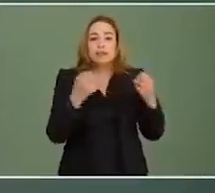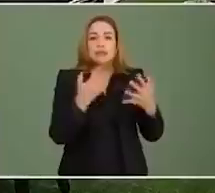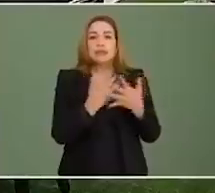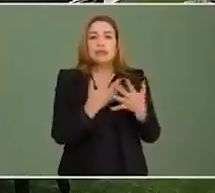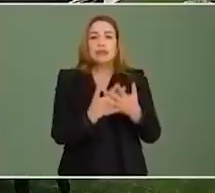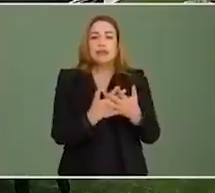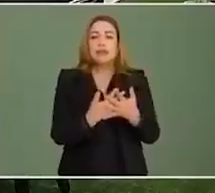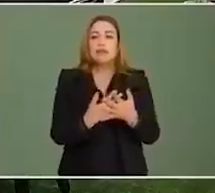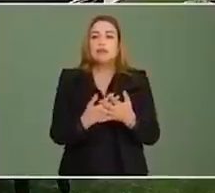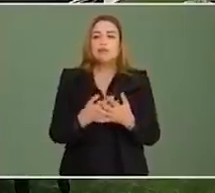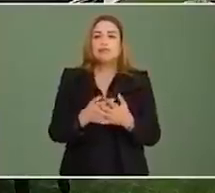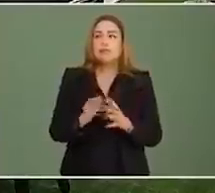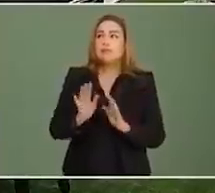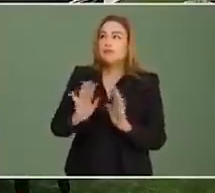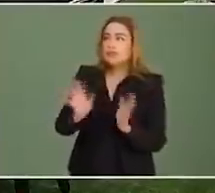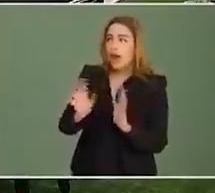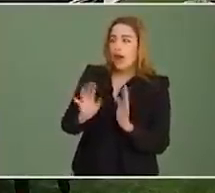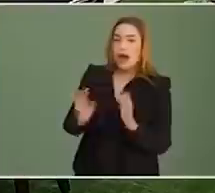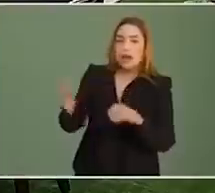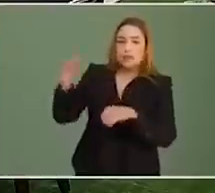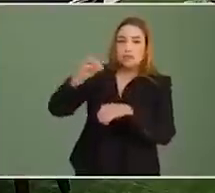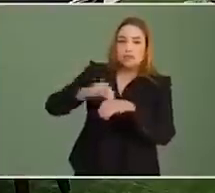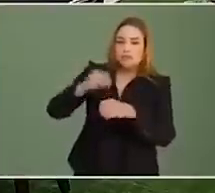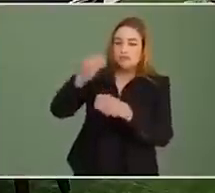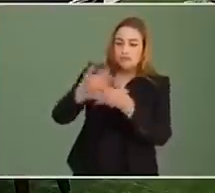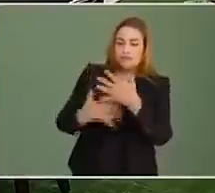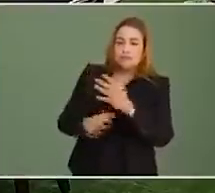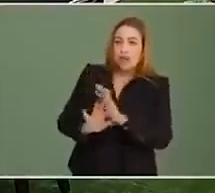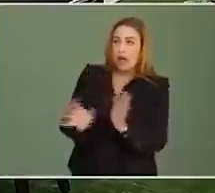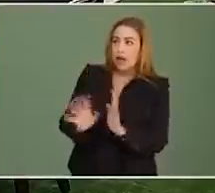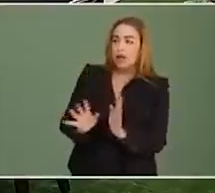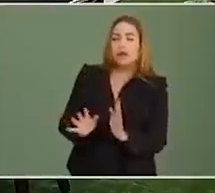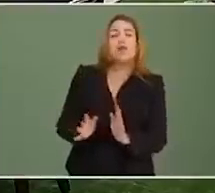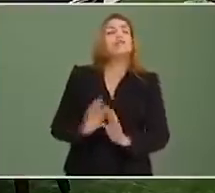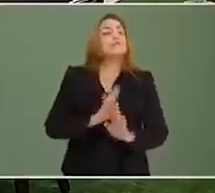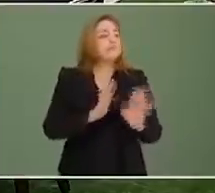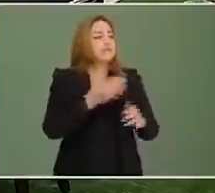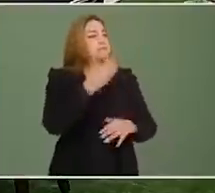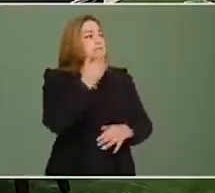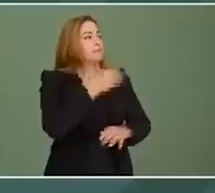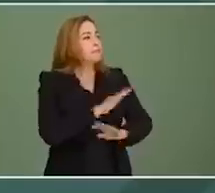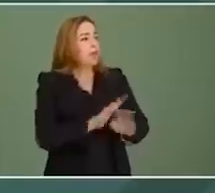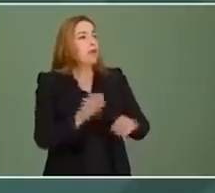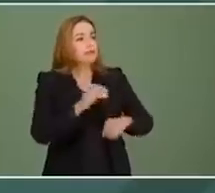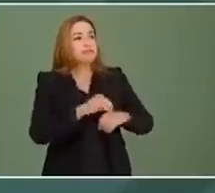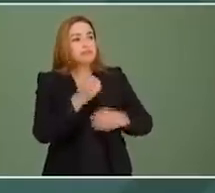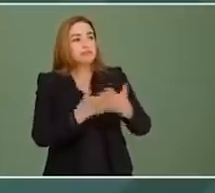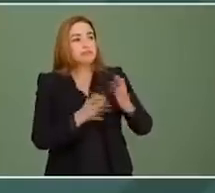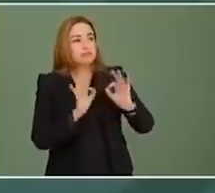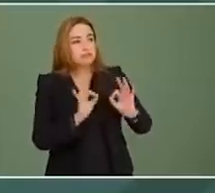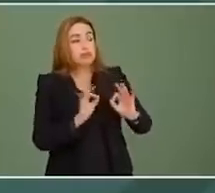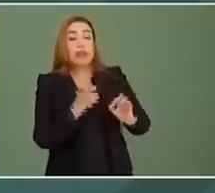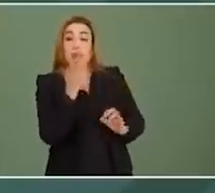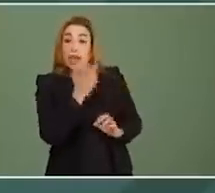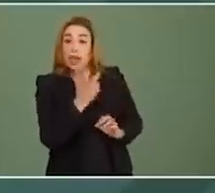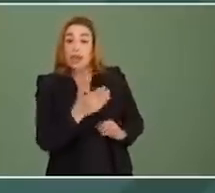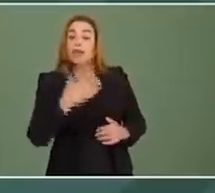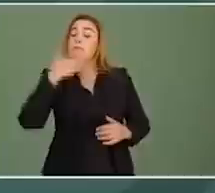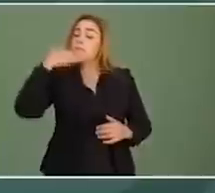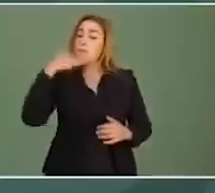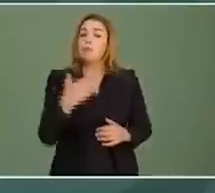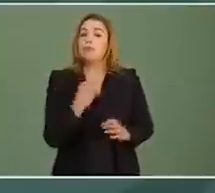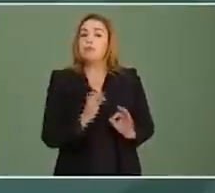que ya se agregaron entonces eso es muy bueno es de